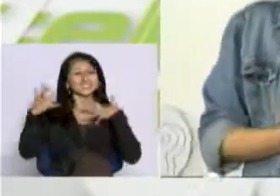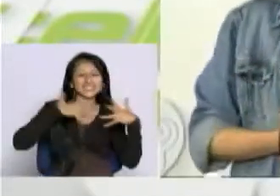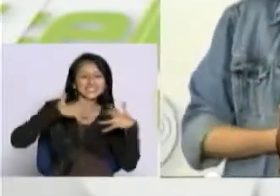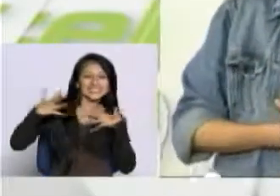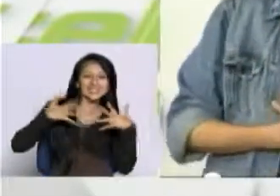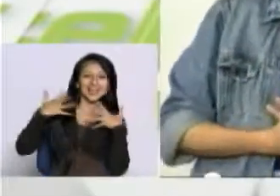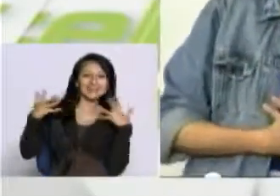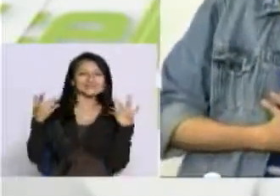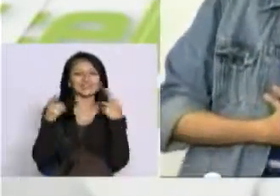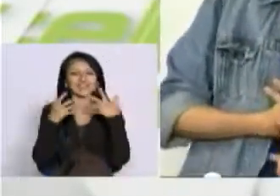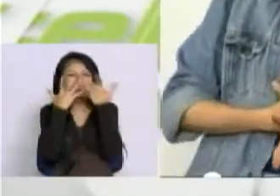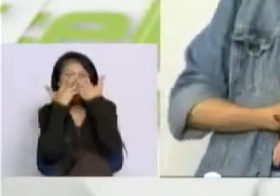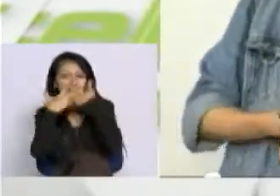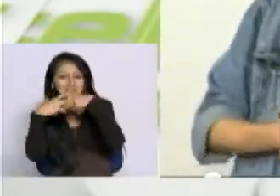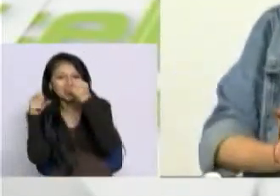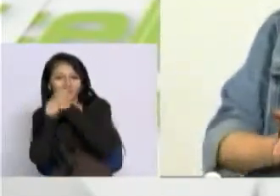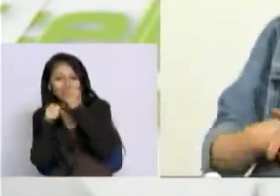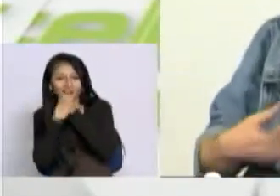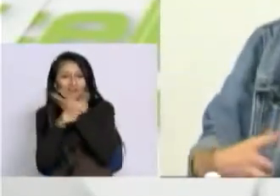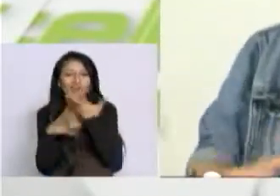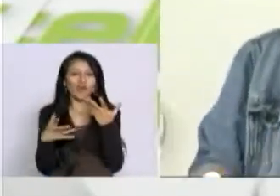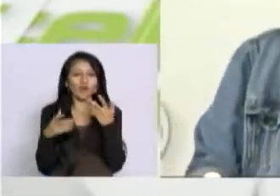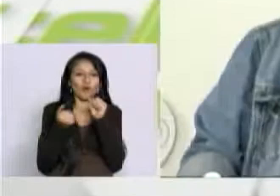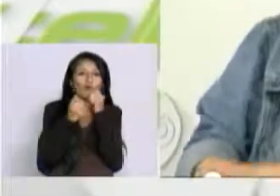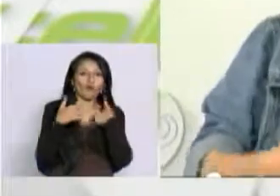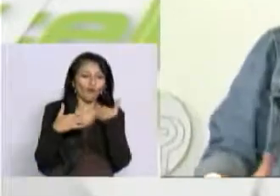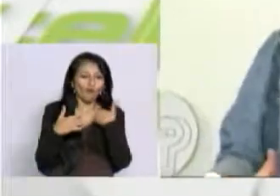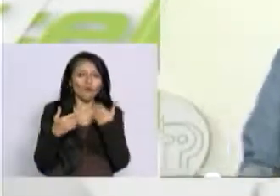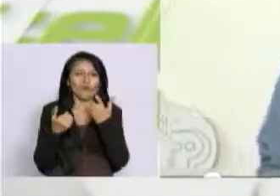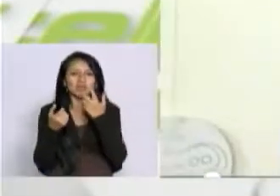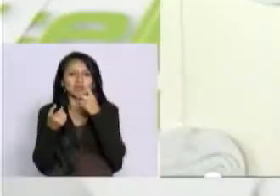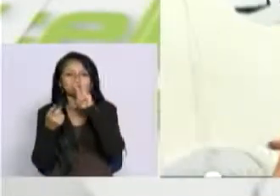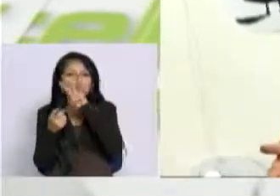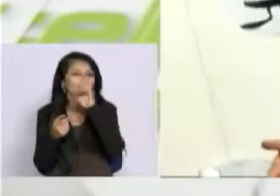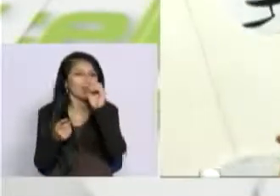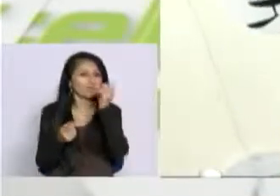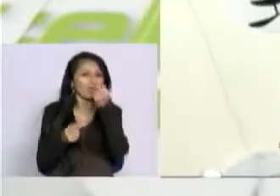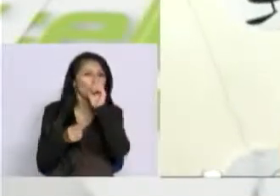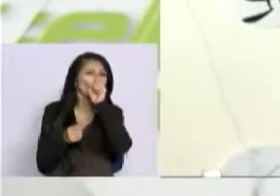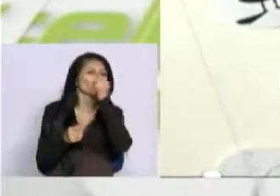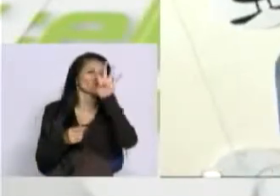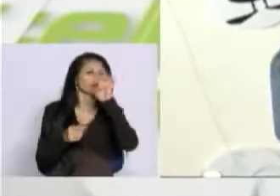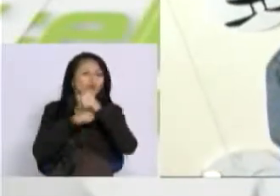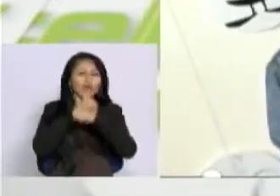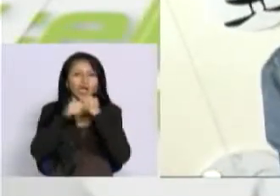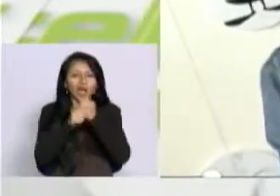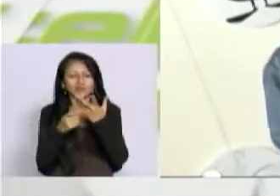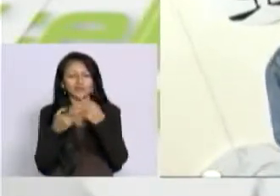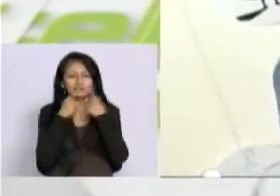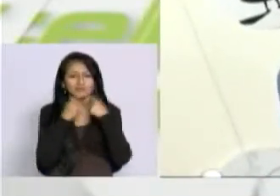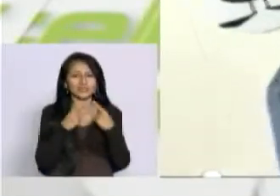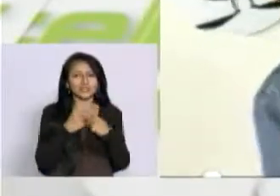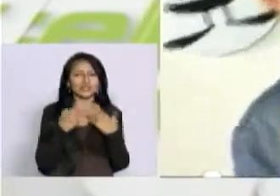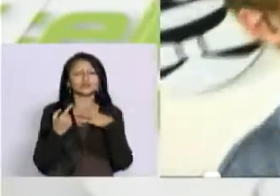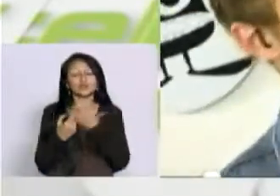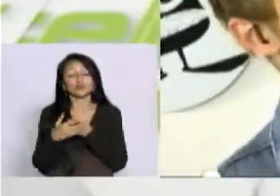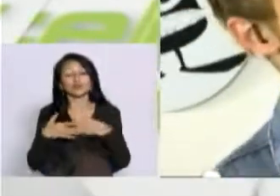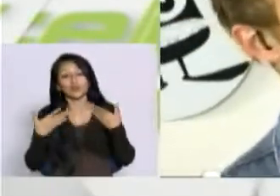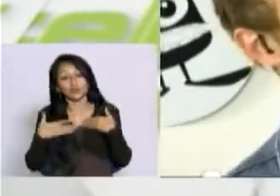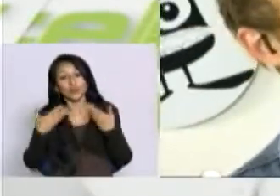actrices, empresarios también hemos tenido, jóvenes de 20, 19 años. Entonces eso es lo chévere y poder